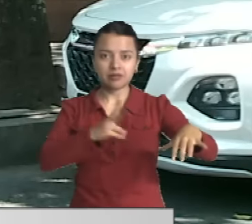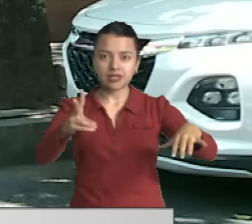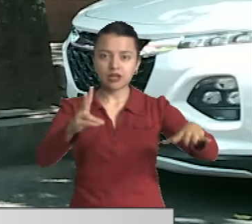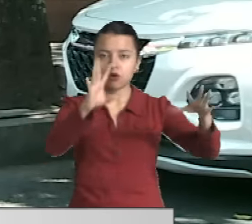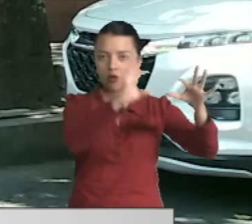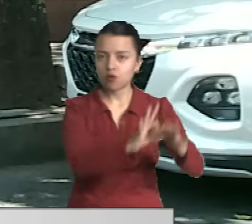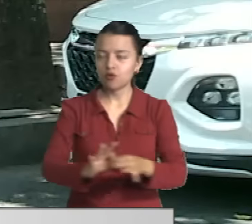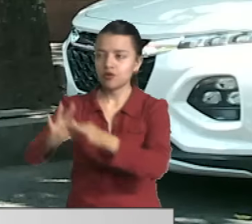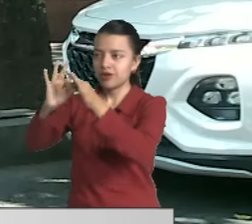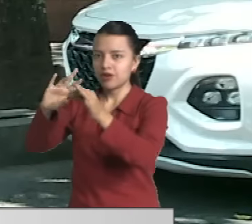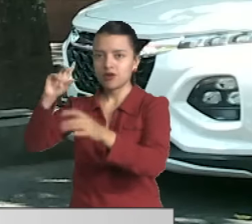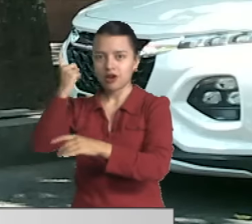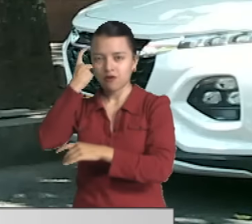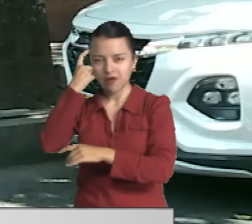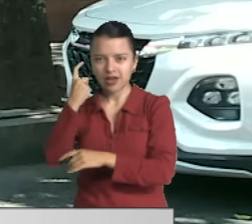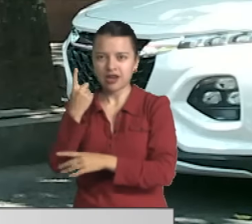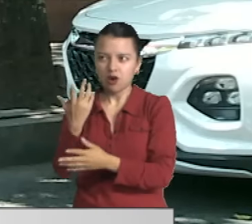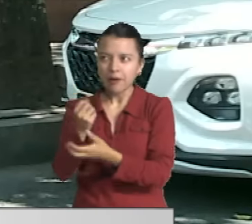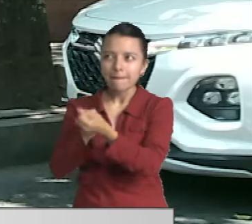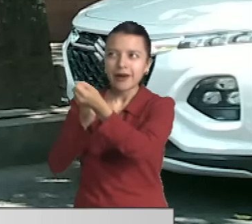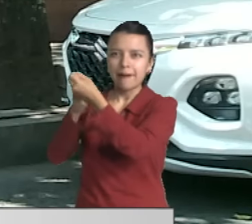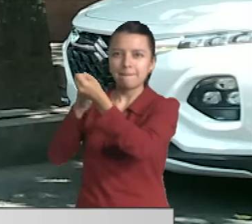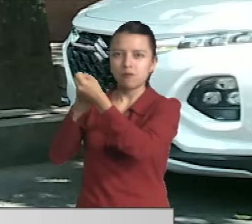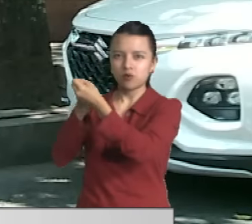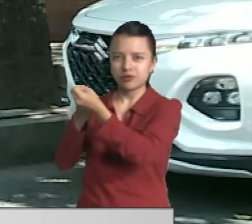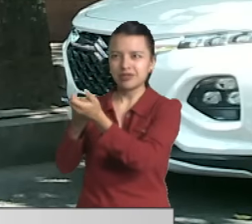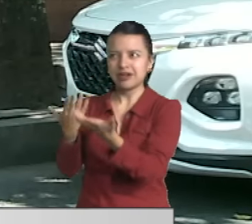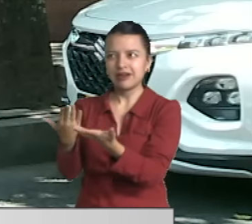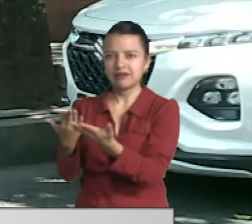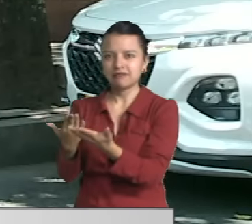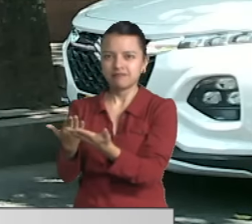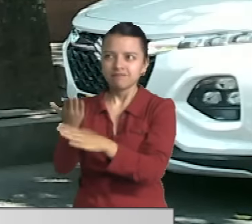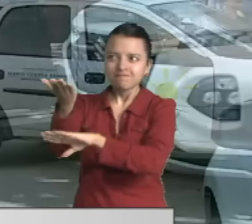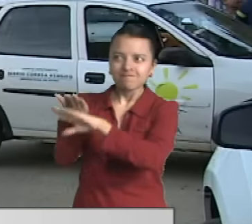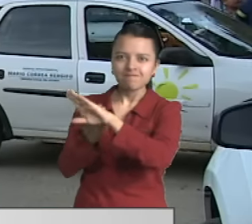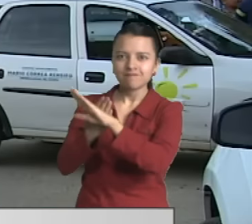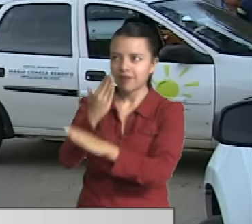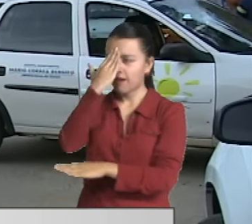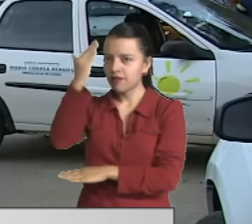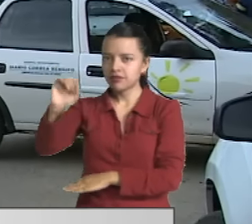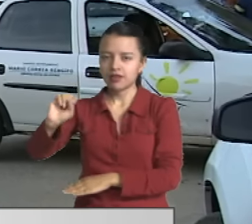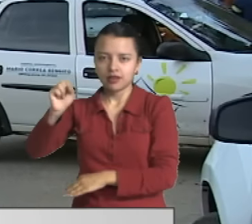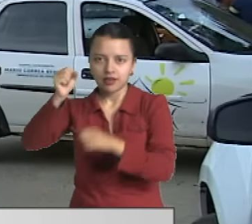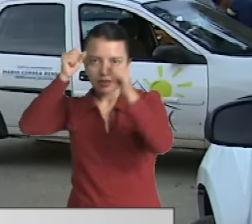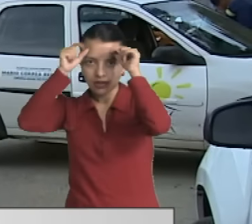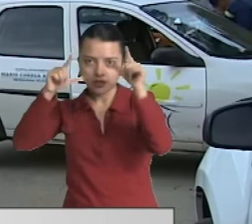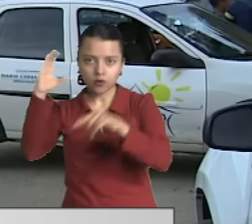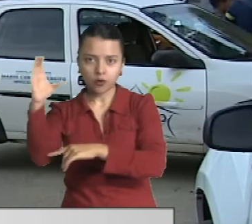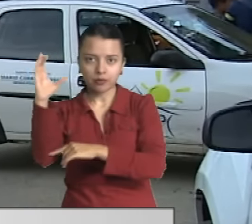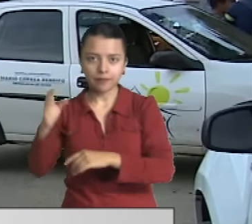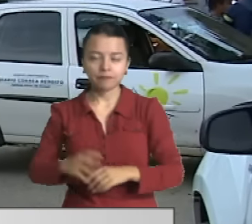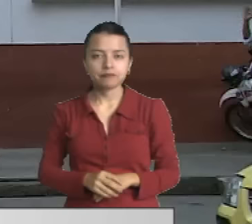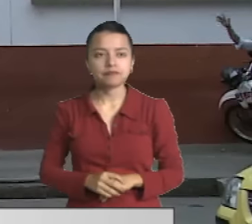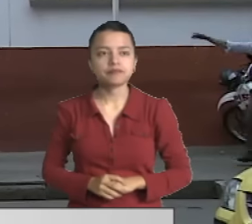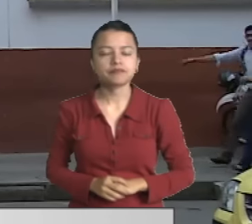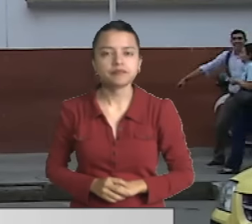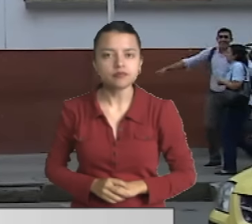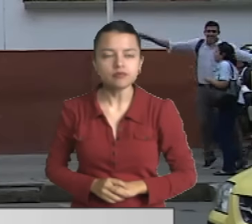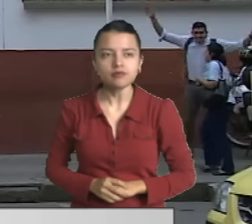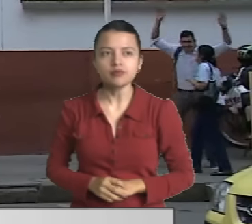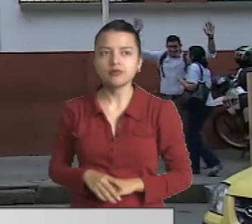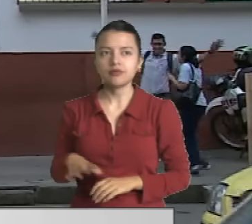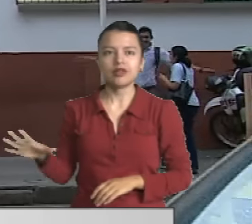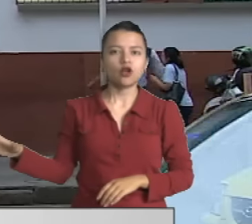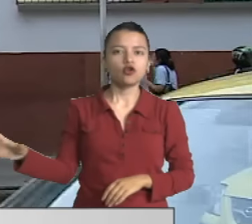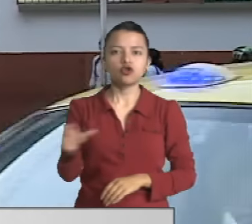al gobierno nacional en defensa de la salud de los habitantes del departamento. Los gerentes de todos los hospitales públicos del